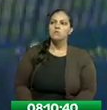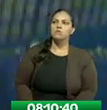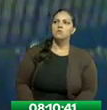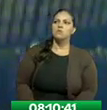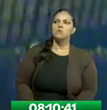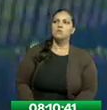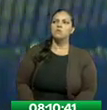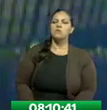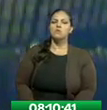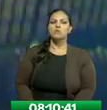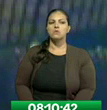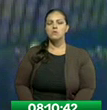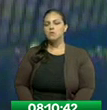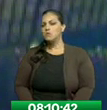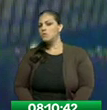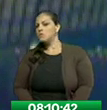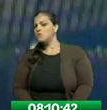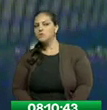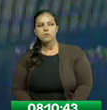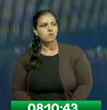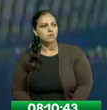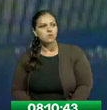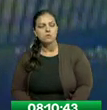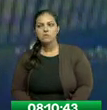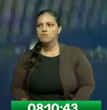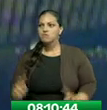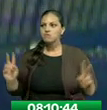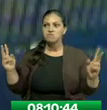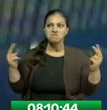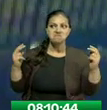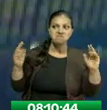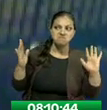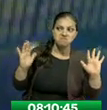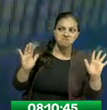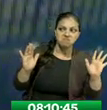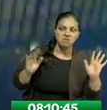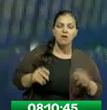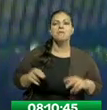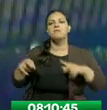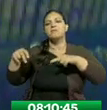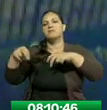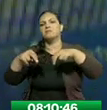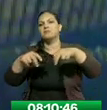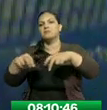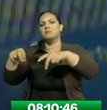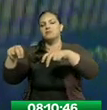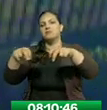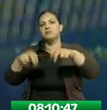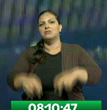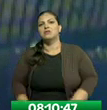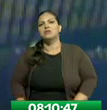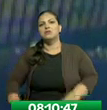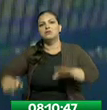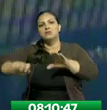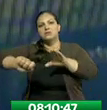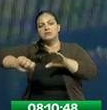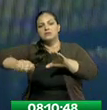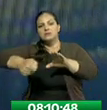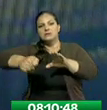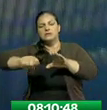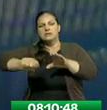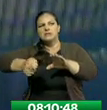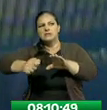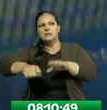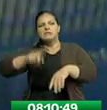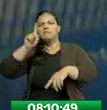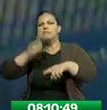Lo analizan, se aseguran de que nadie los vea y proceden a forcejear las puertas para abrirlo y llevarse el transporte.